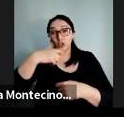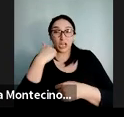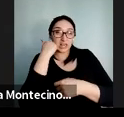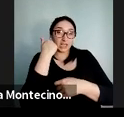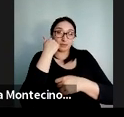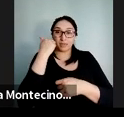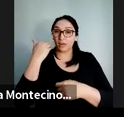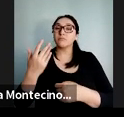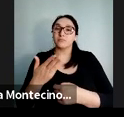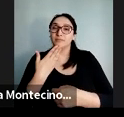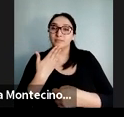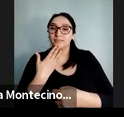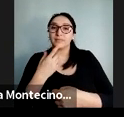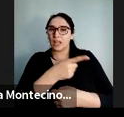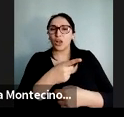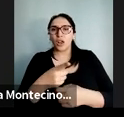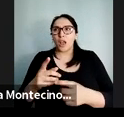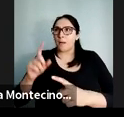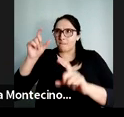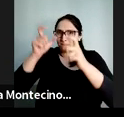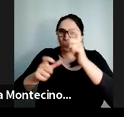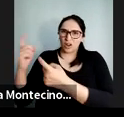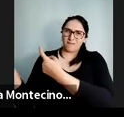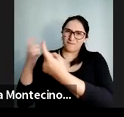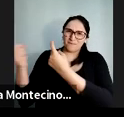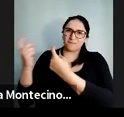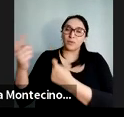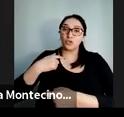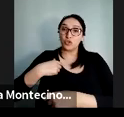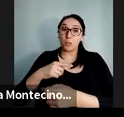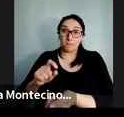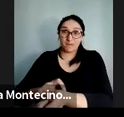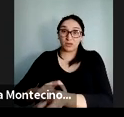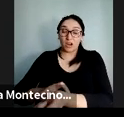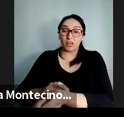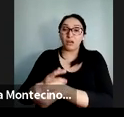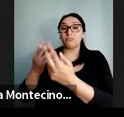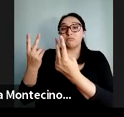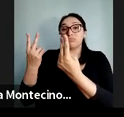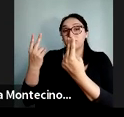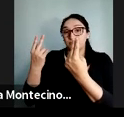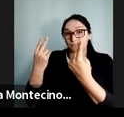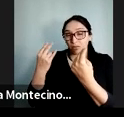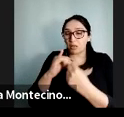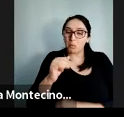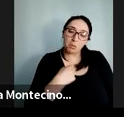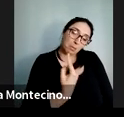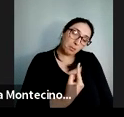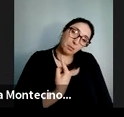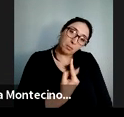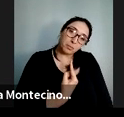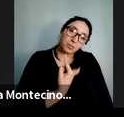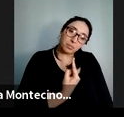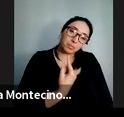Si hay algo que logran estos sujetos cuando hacen este tipo de violencia es tratar de aislar a las víctimas. Finalmente, lo que hablábamos hace un